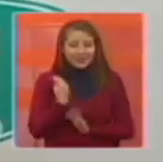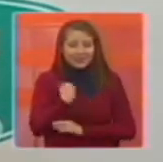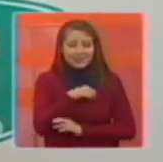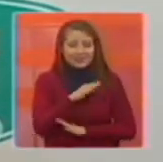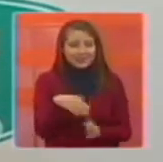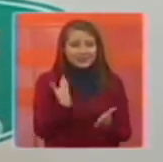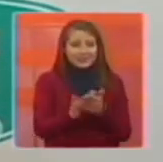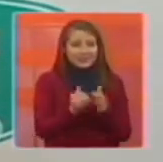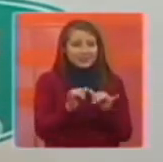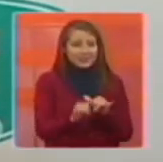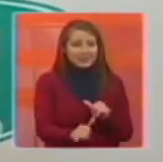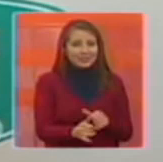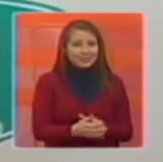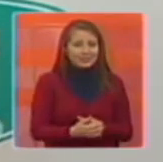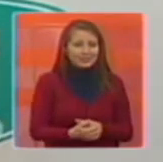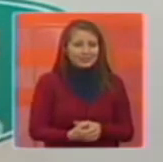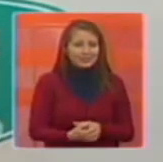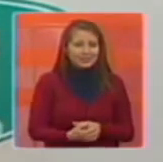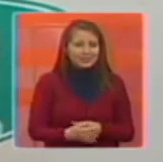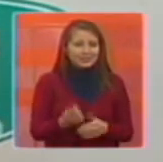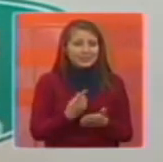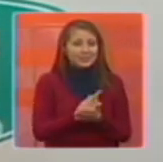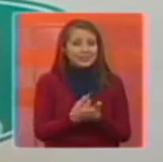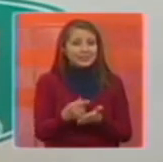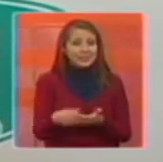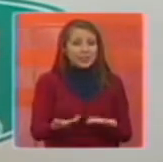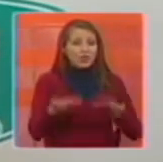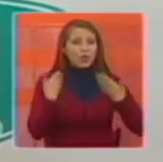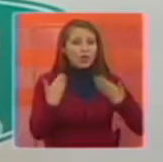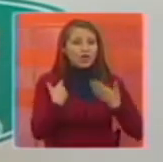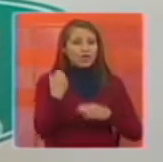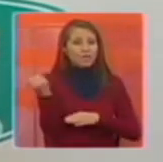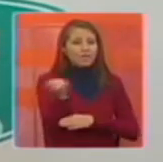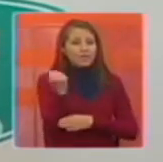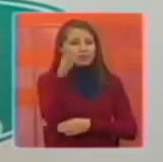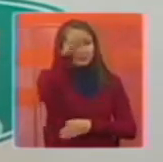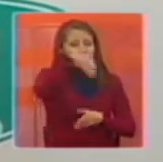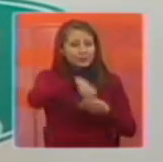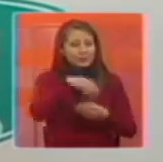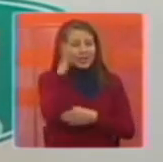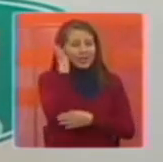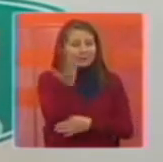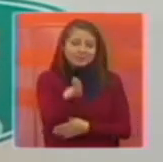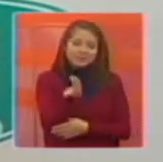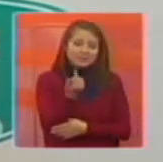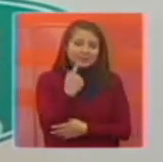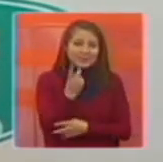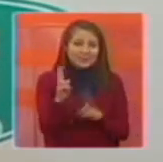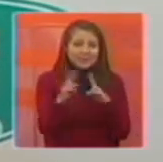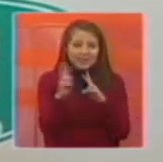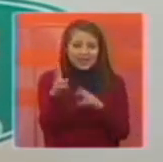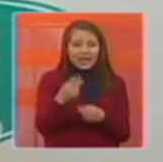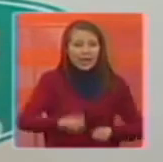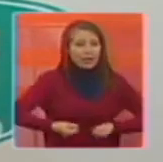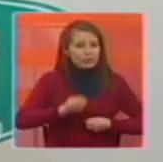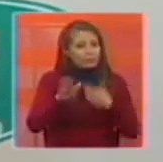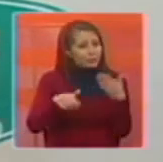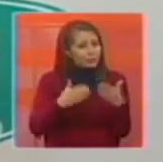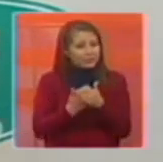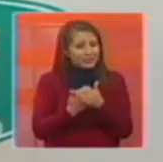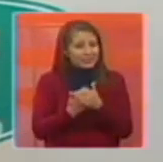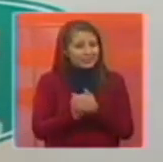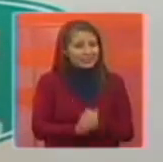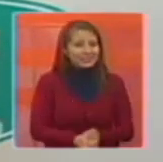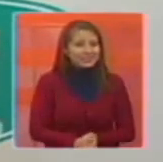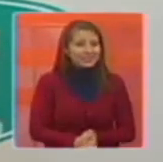ya en la semana de Guayaquil, pero famosos en Cuenca. Nos quieren mucho en Cuenca, sí. Yo sé que al gordo también, a todos. Así que